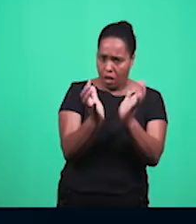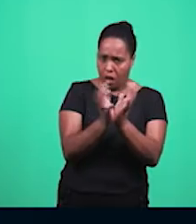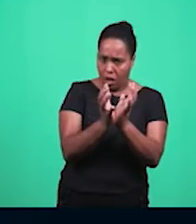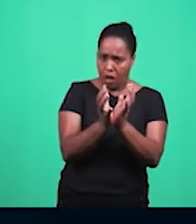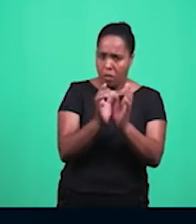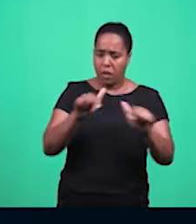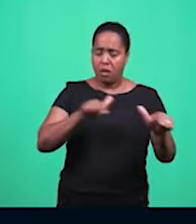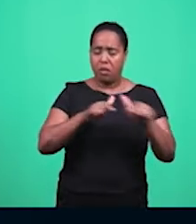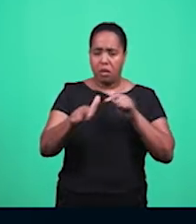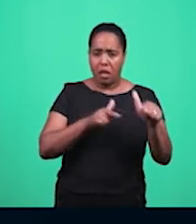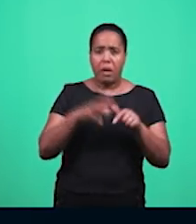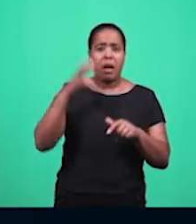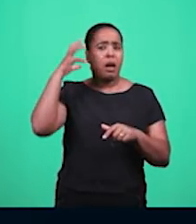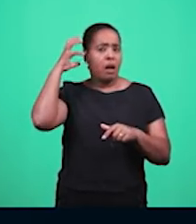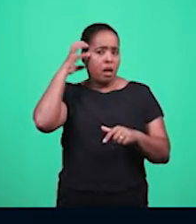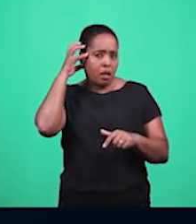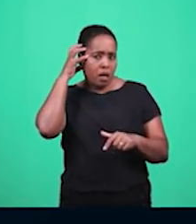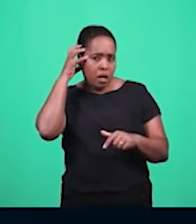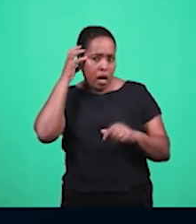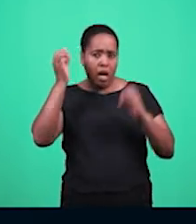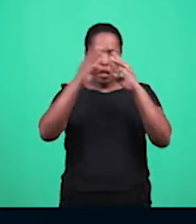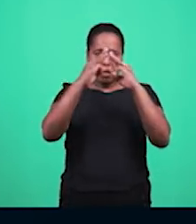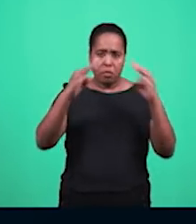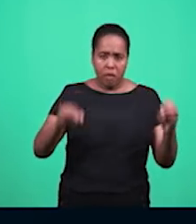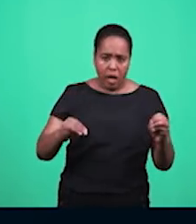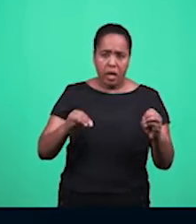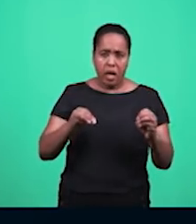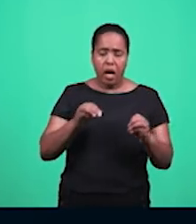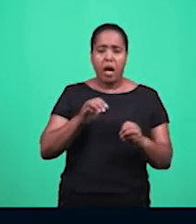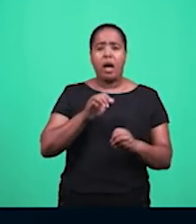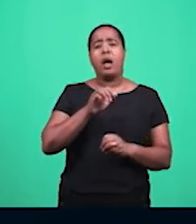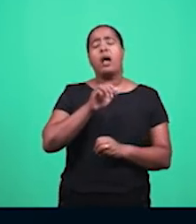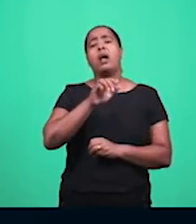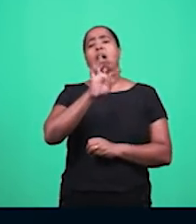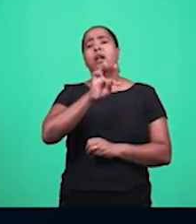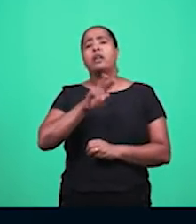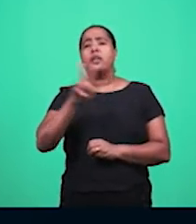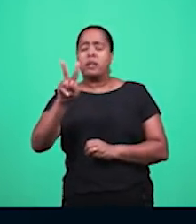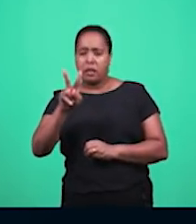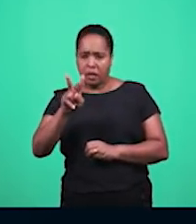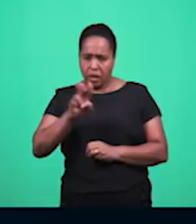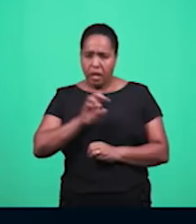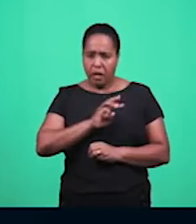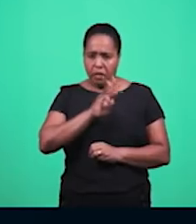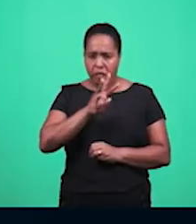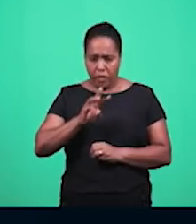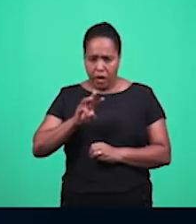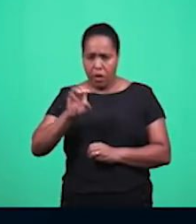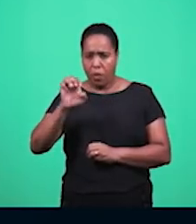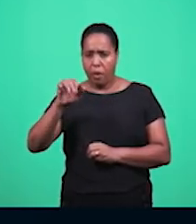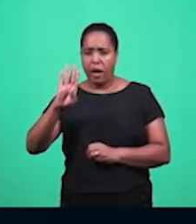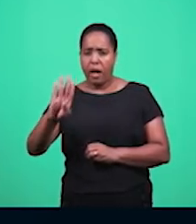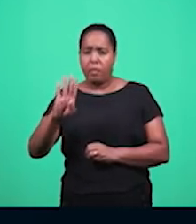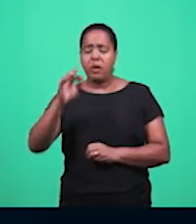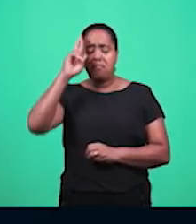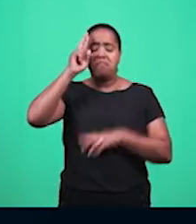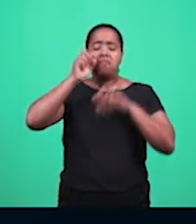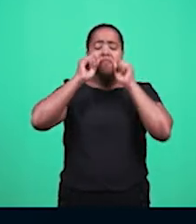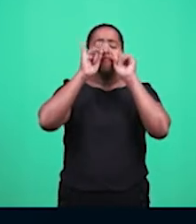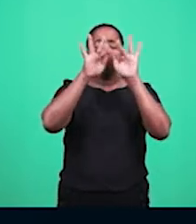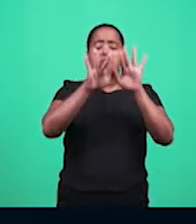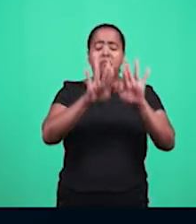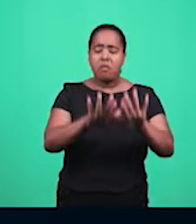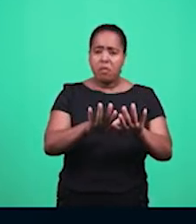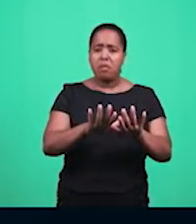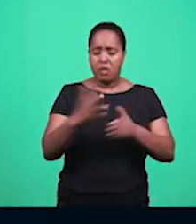en la radio maná y en la tv web generando estos programas generando los cultos para que el señor dé una bendición